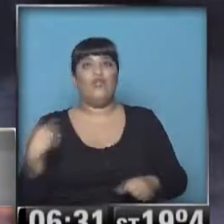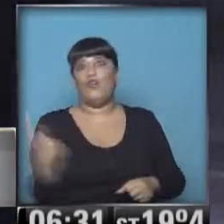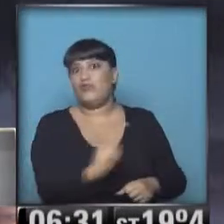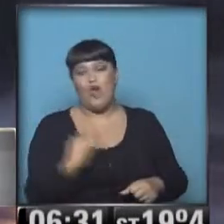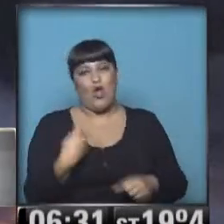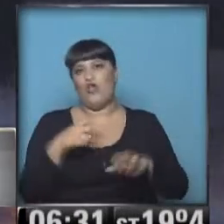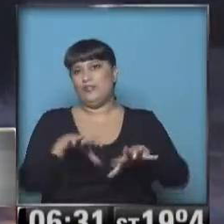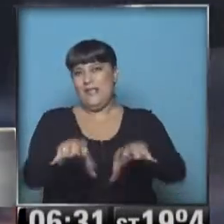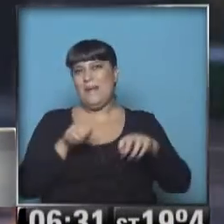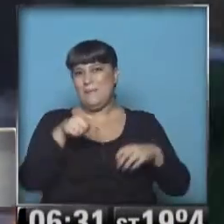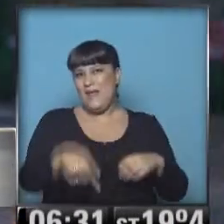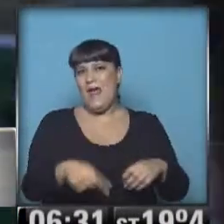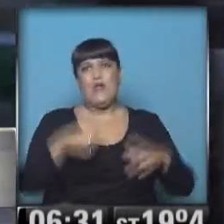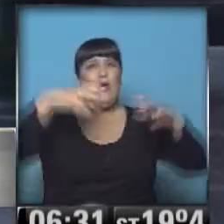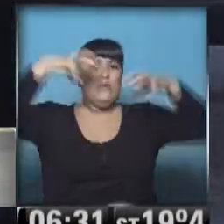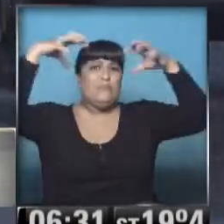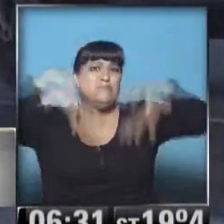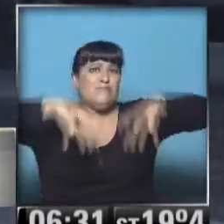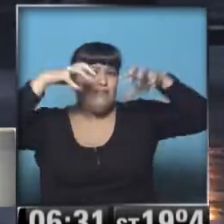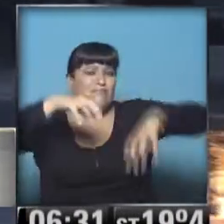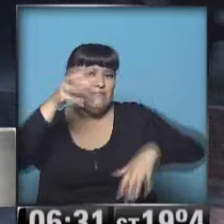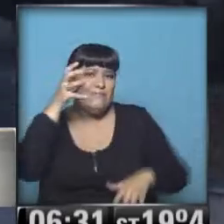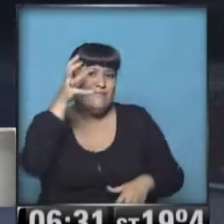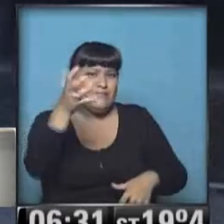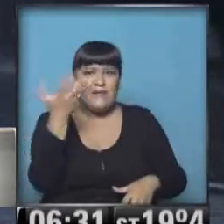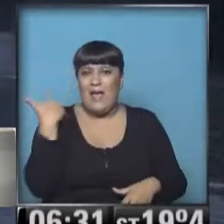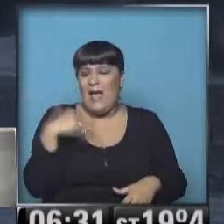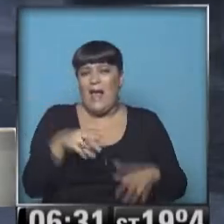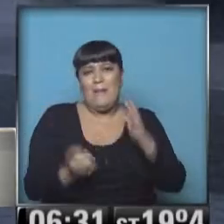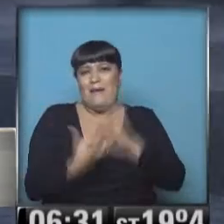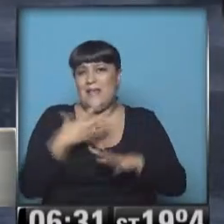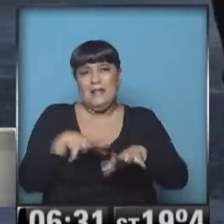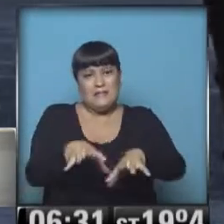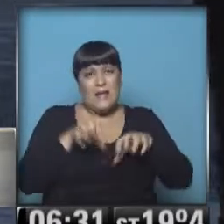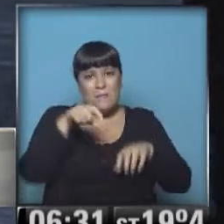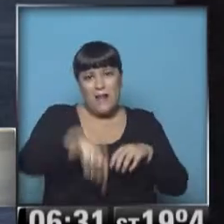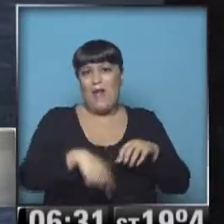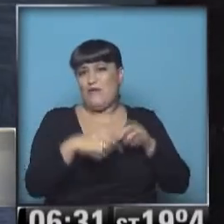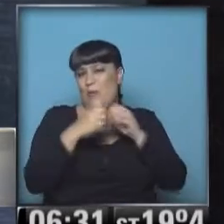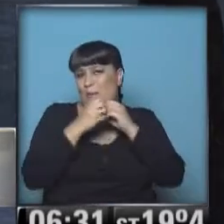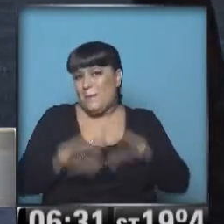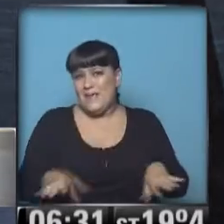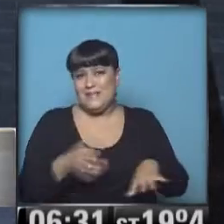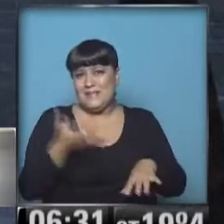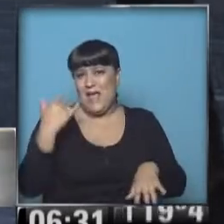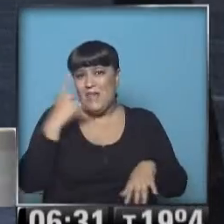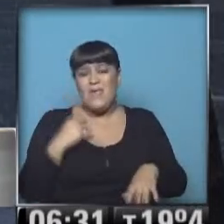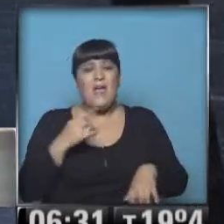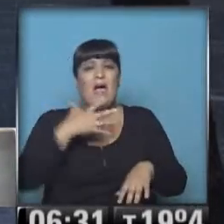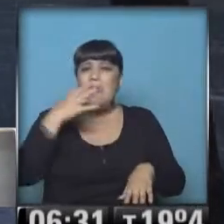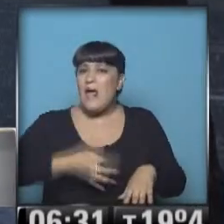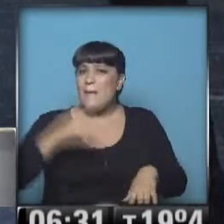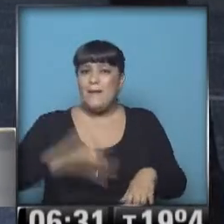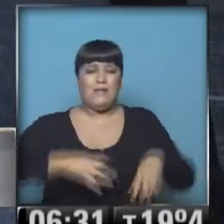venir y cómo diluviaba a la mañana tempranito, cuando comenzaba el día, era